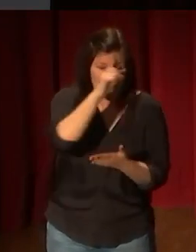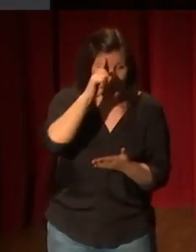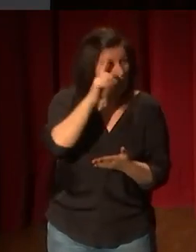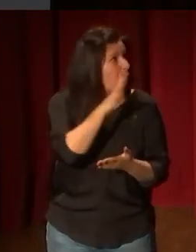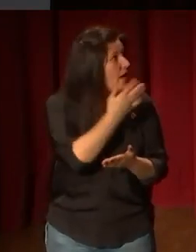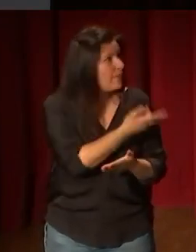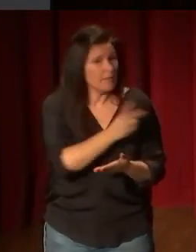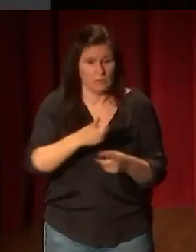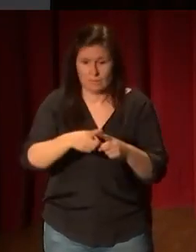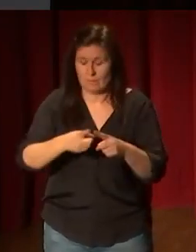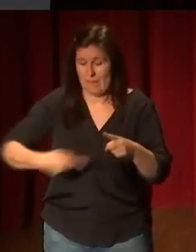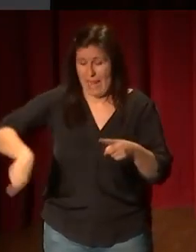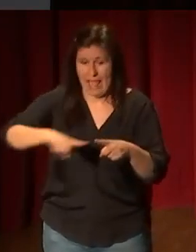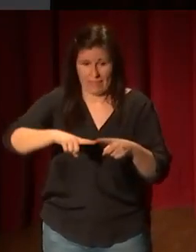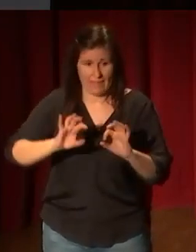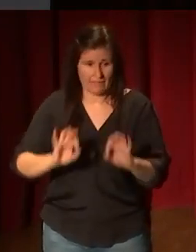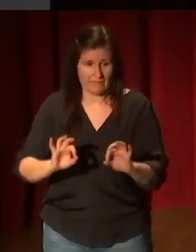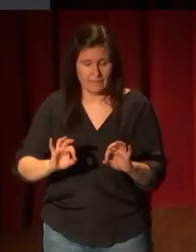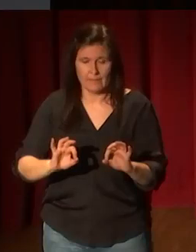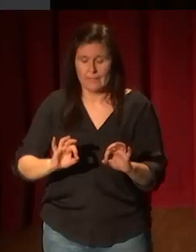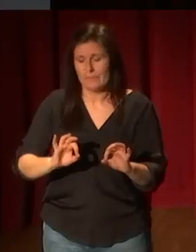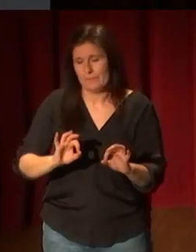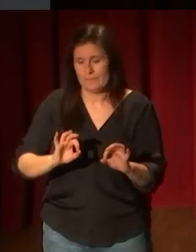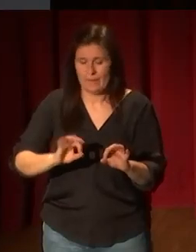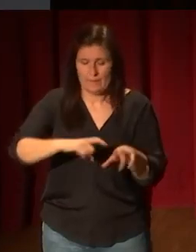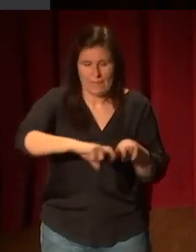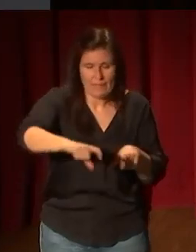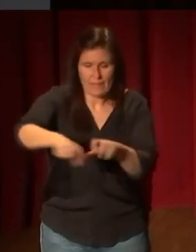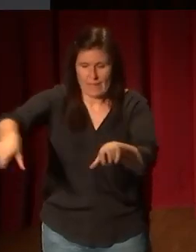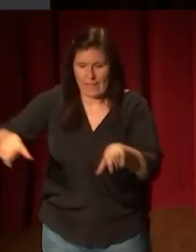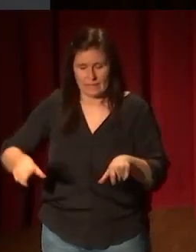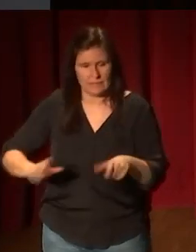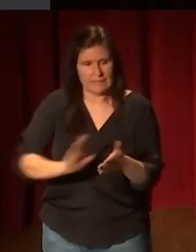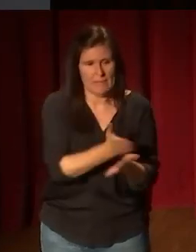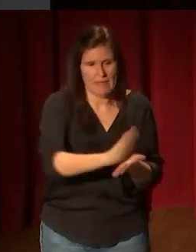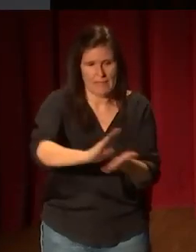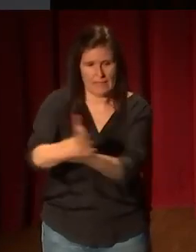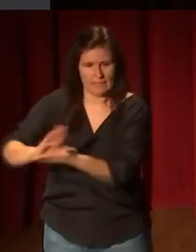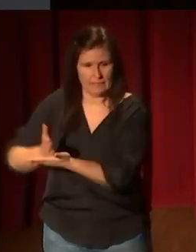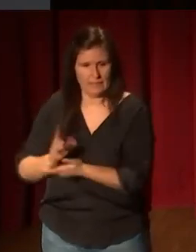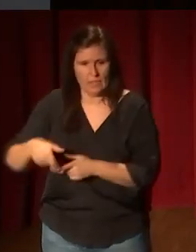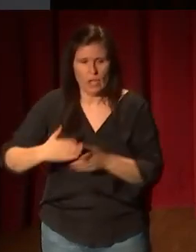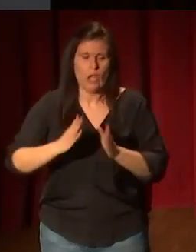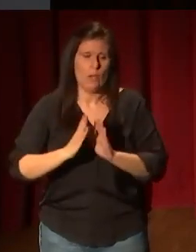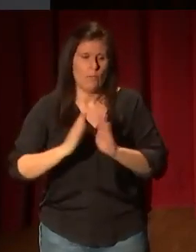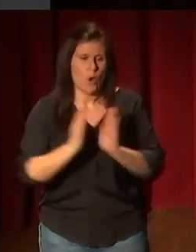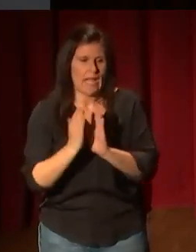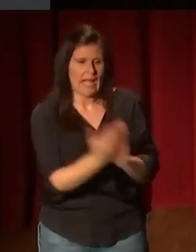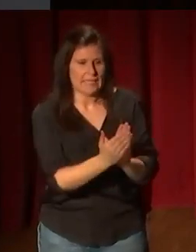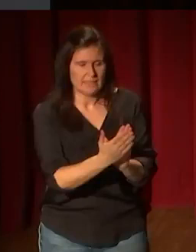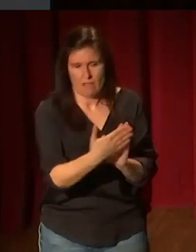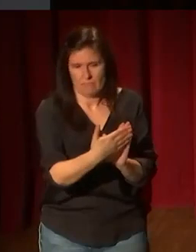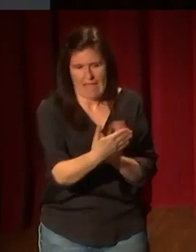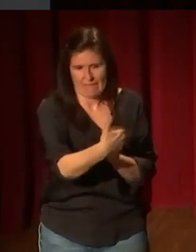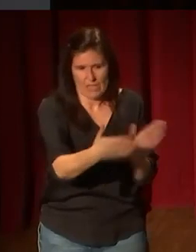esta plaza de manzanas individuales que dejaban entre sí unas pocas calles abiertas por las que la